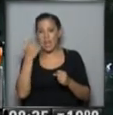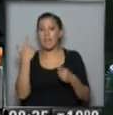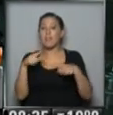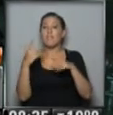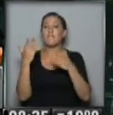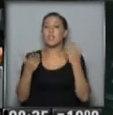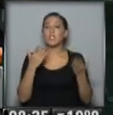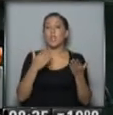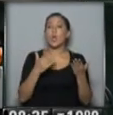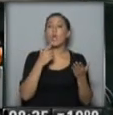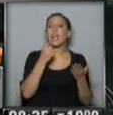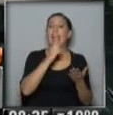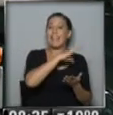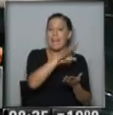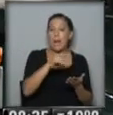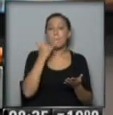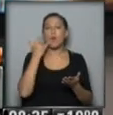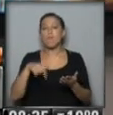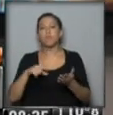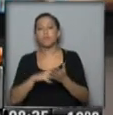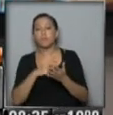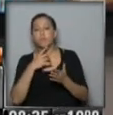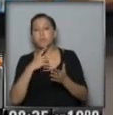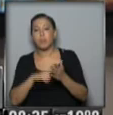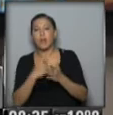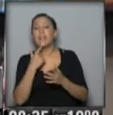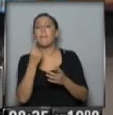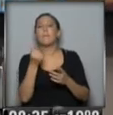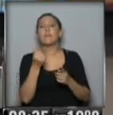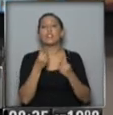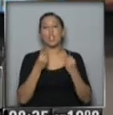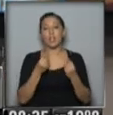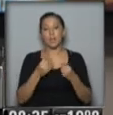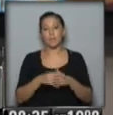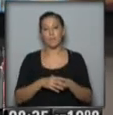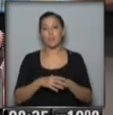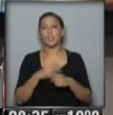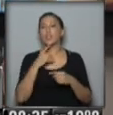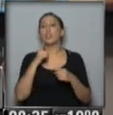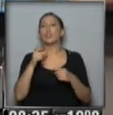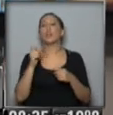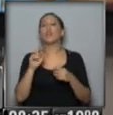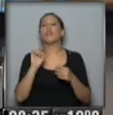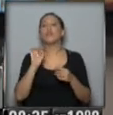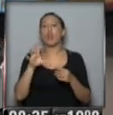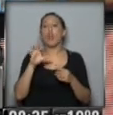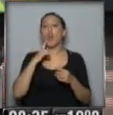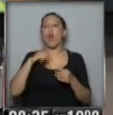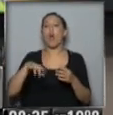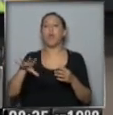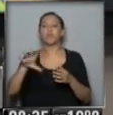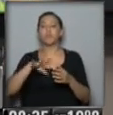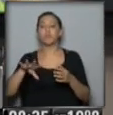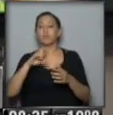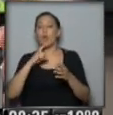urbano y rural entre daba a 0 un índice precio del consumidor que va a reflejar el consumo de la población urbana no el